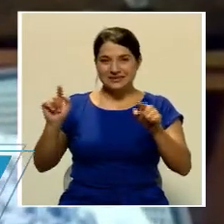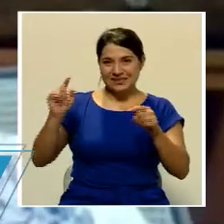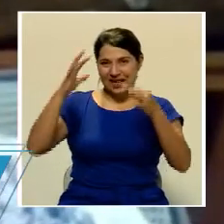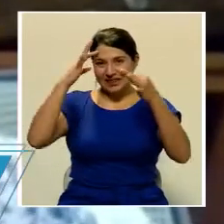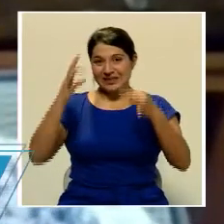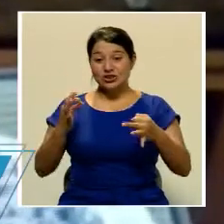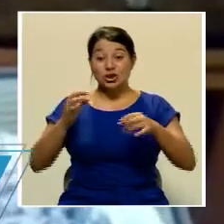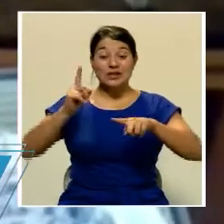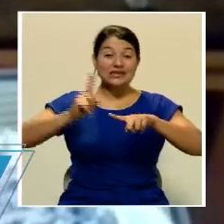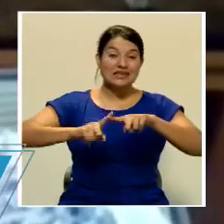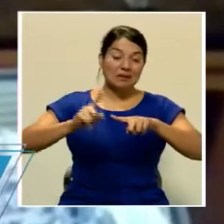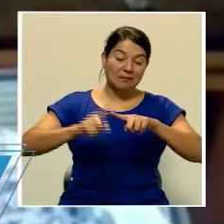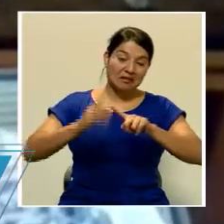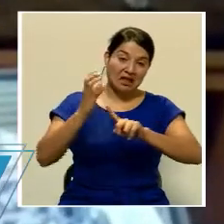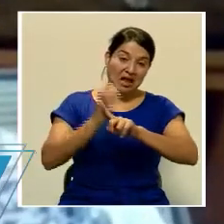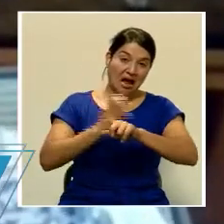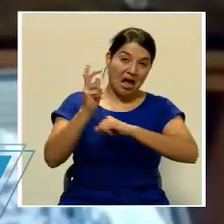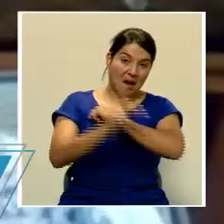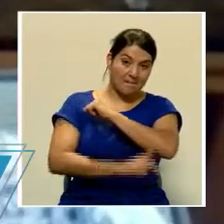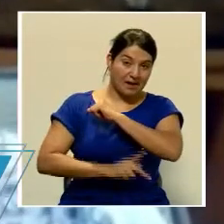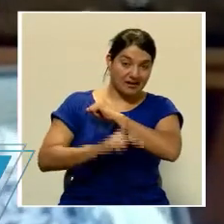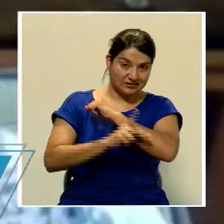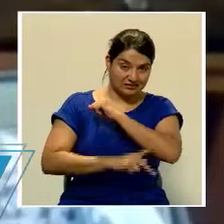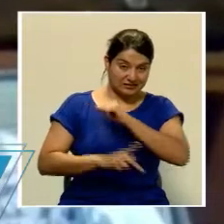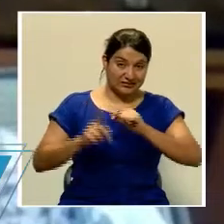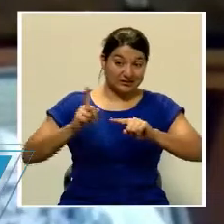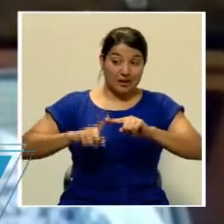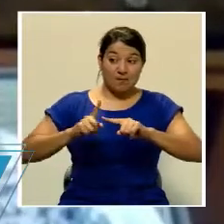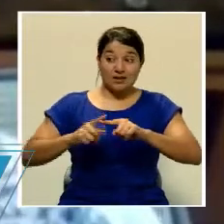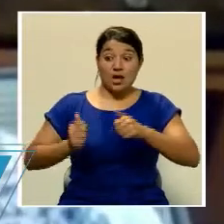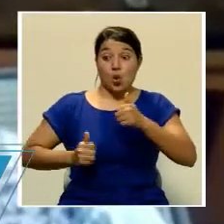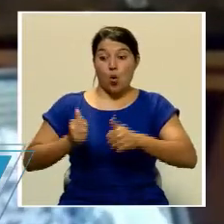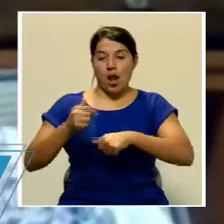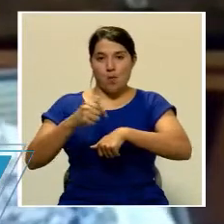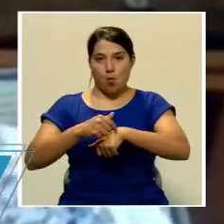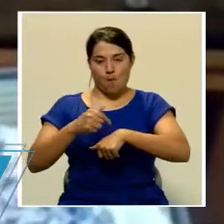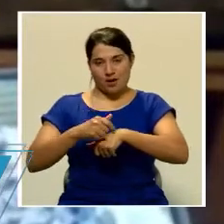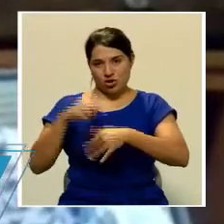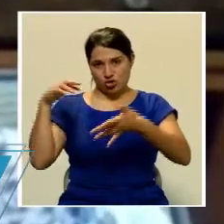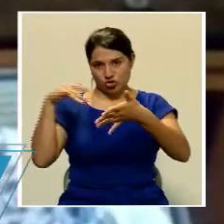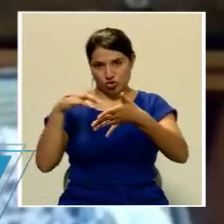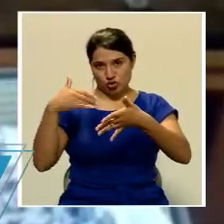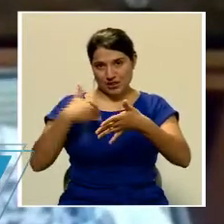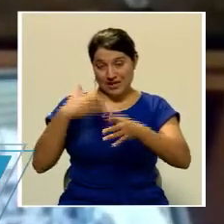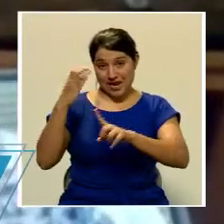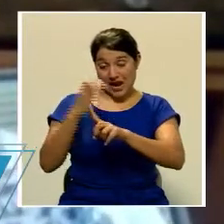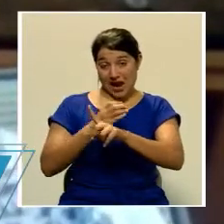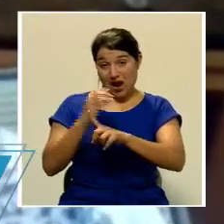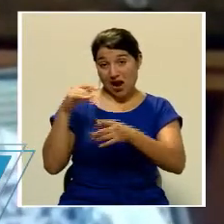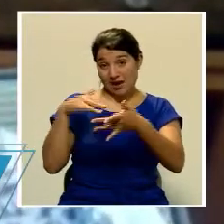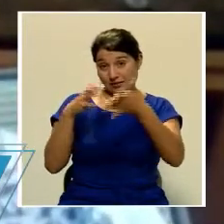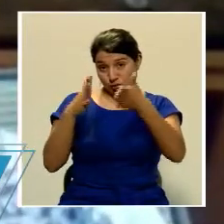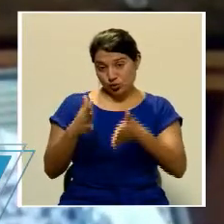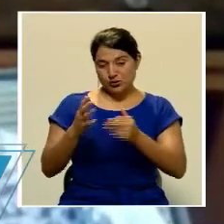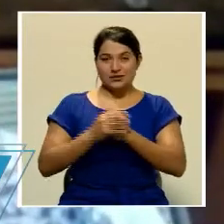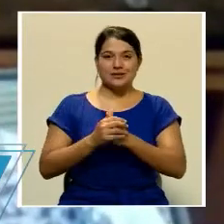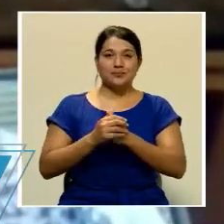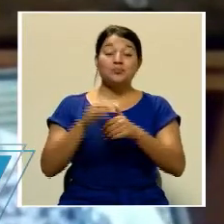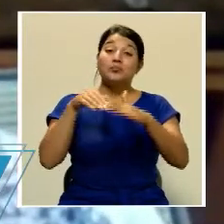a depender también de en qué momento en el año estaban los estudiantes. En el caso de Costa Rica, nos